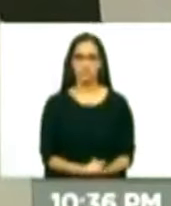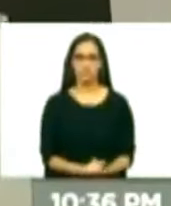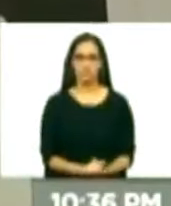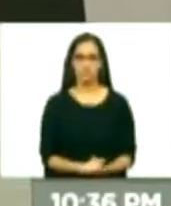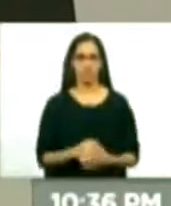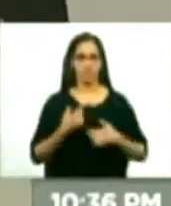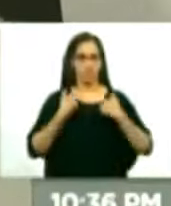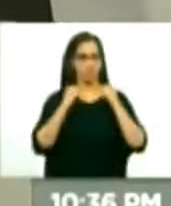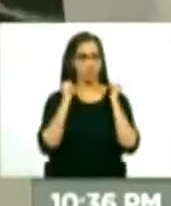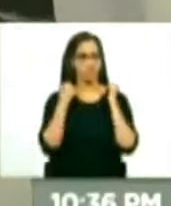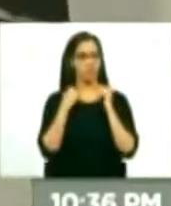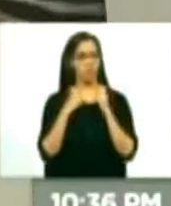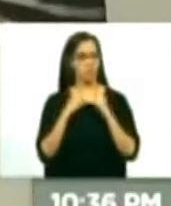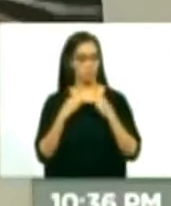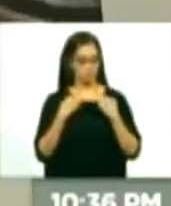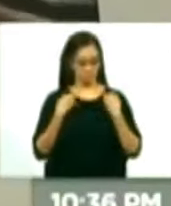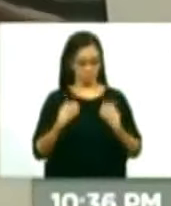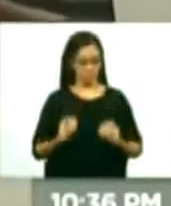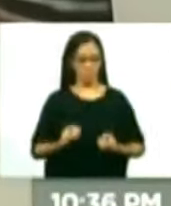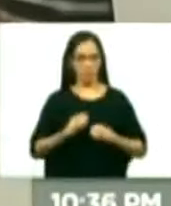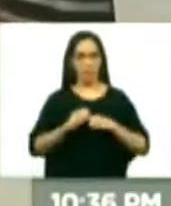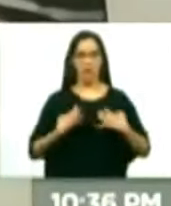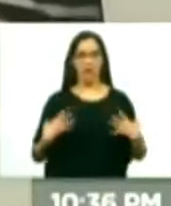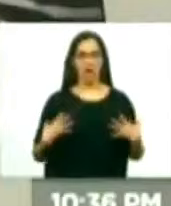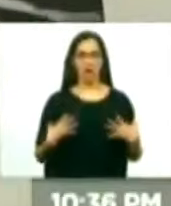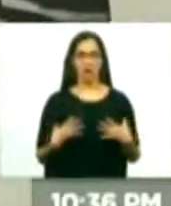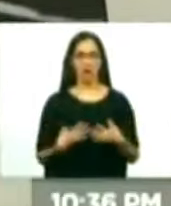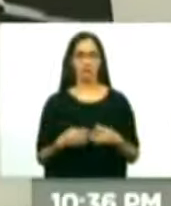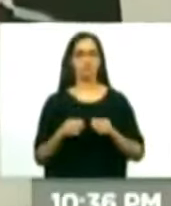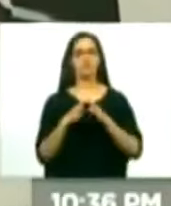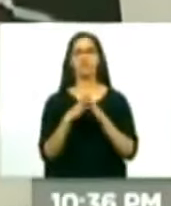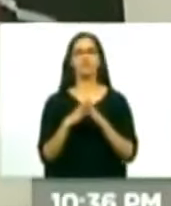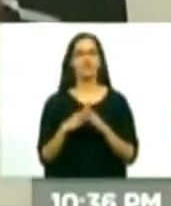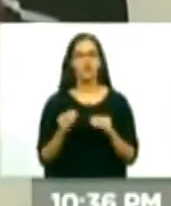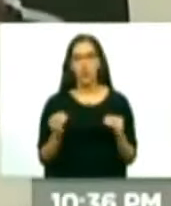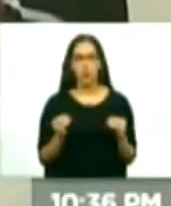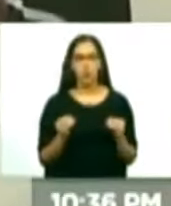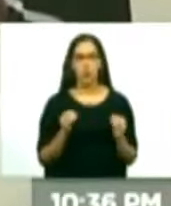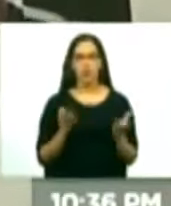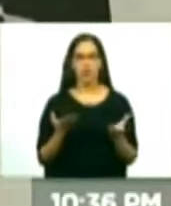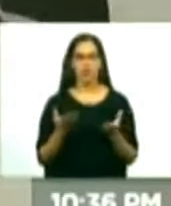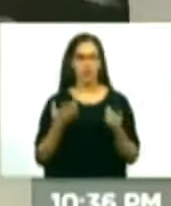camisita blanca. Todo esto es montaje, todo esto es, ¿cómo se llama?